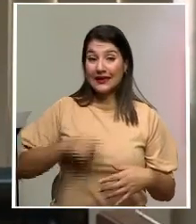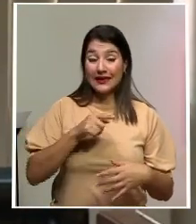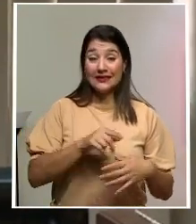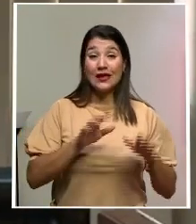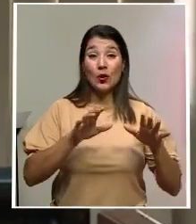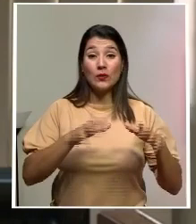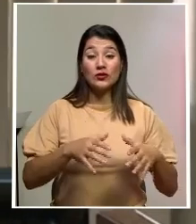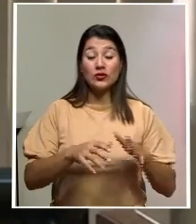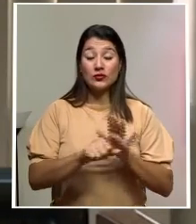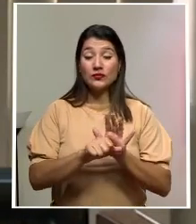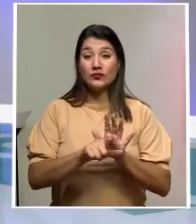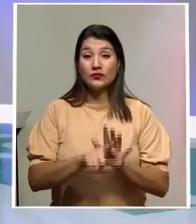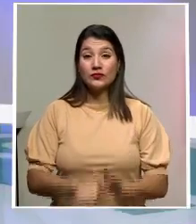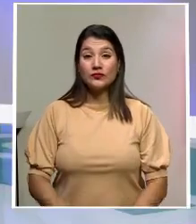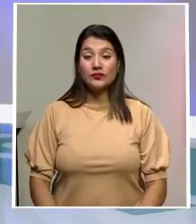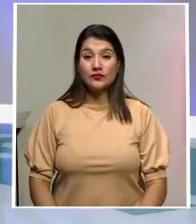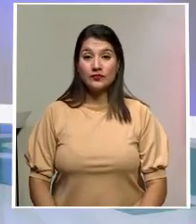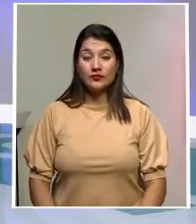legislativa.